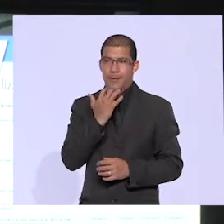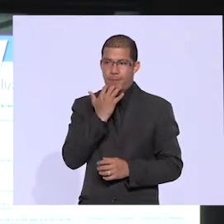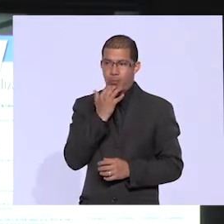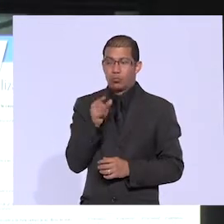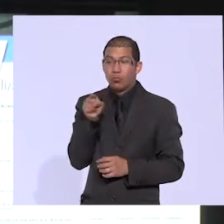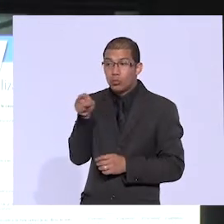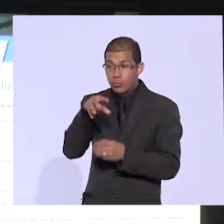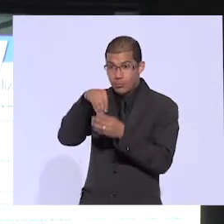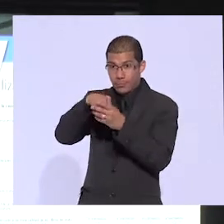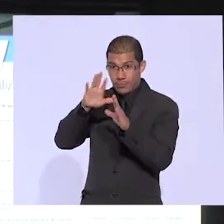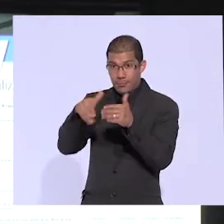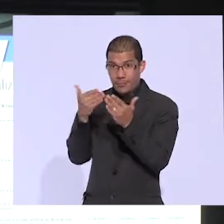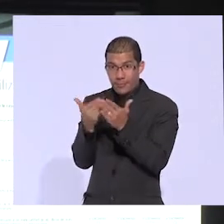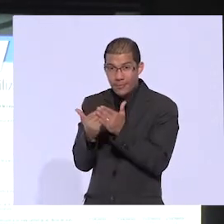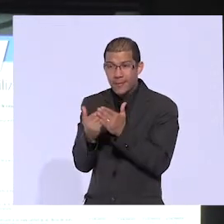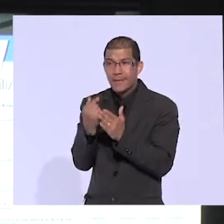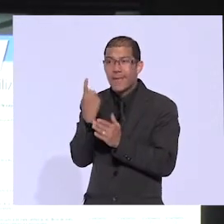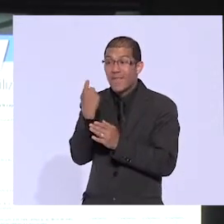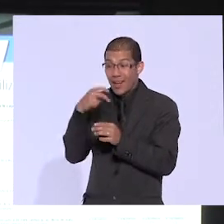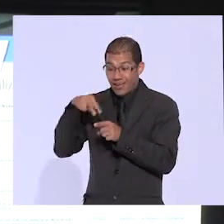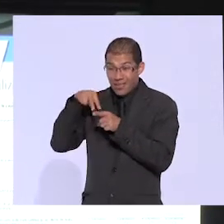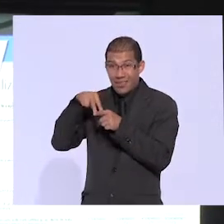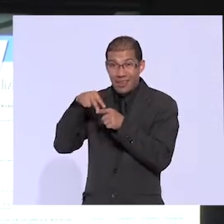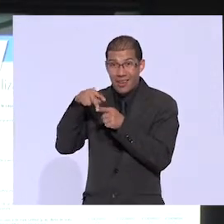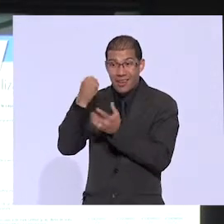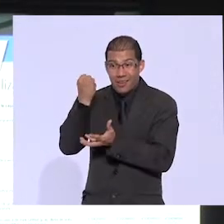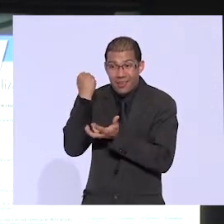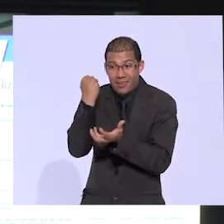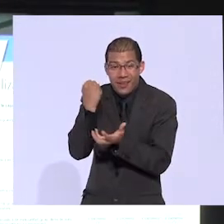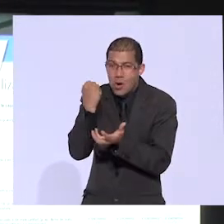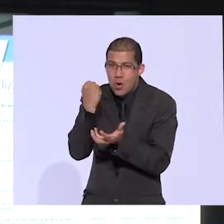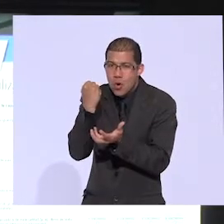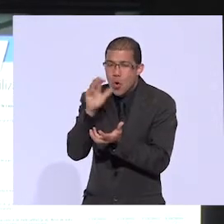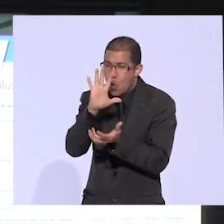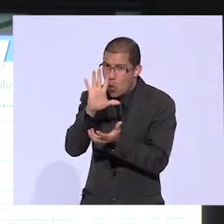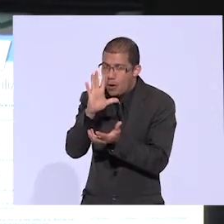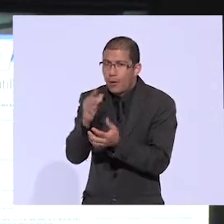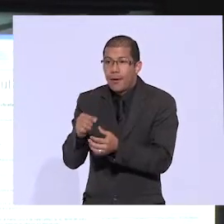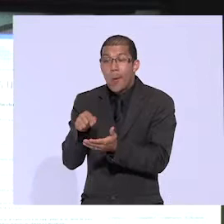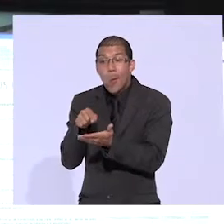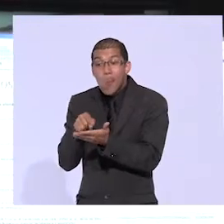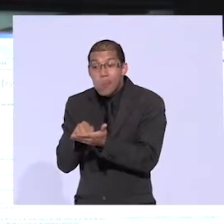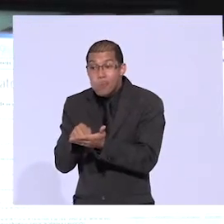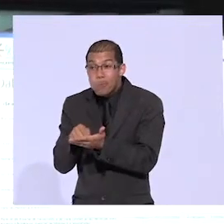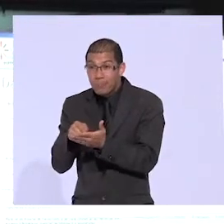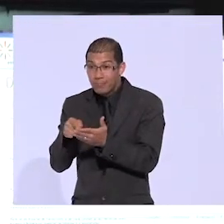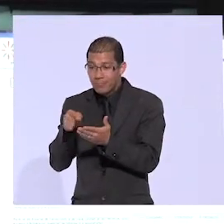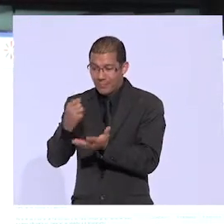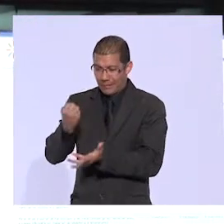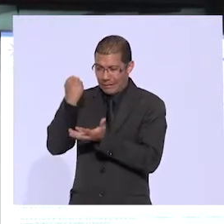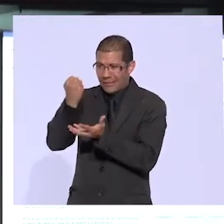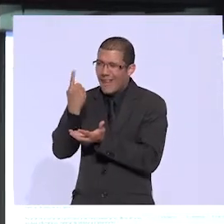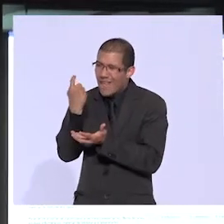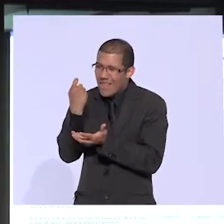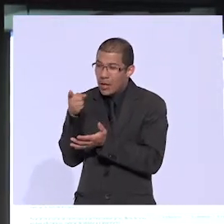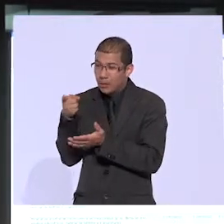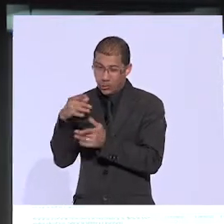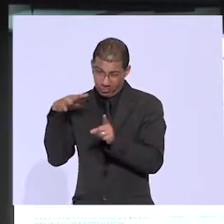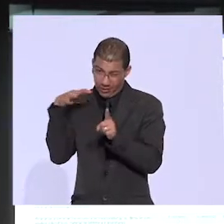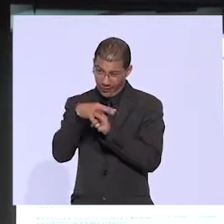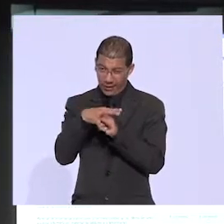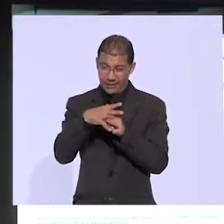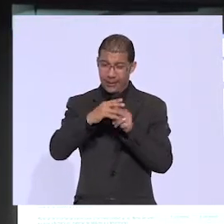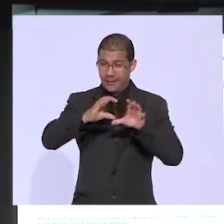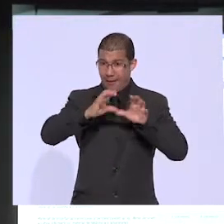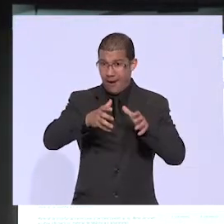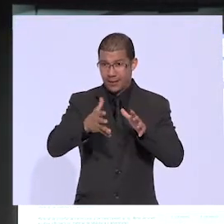mide no es si falta el recurso, sino si la ausencia de recursos impide dar clases correctamente. Y es igual que antes,